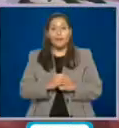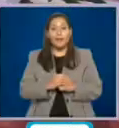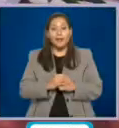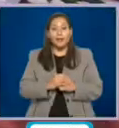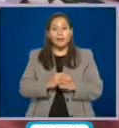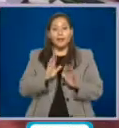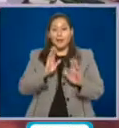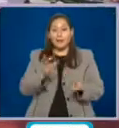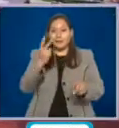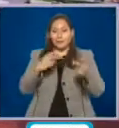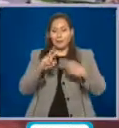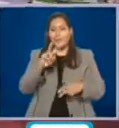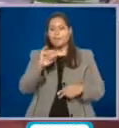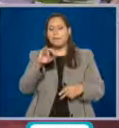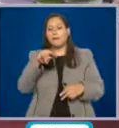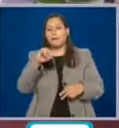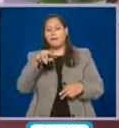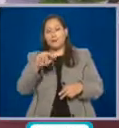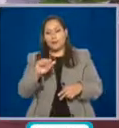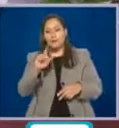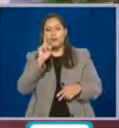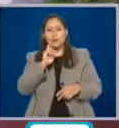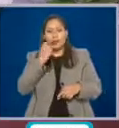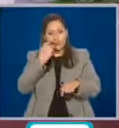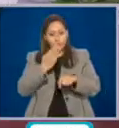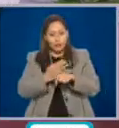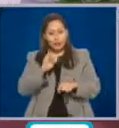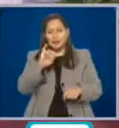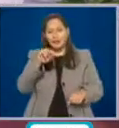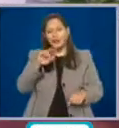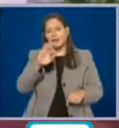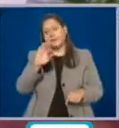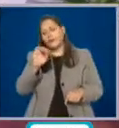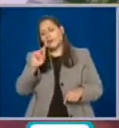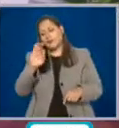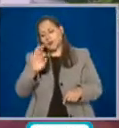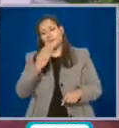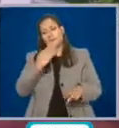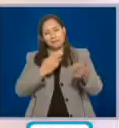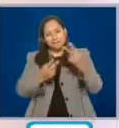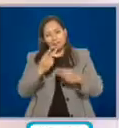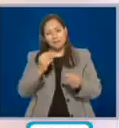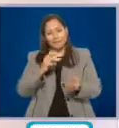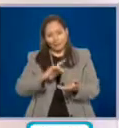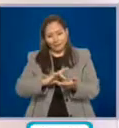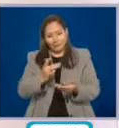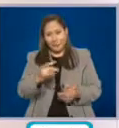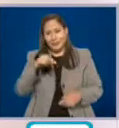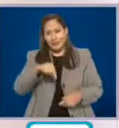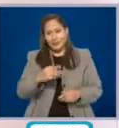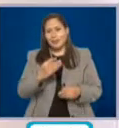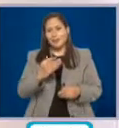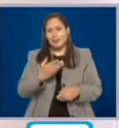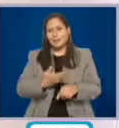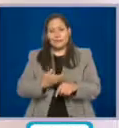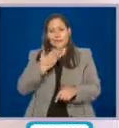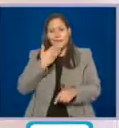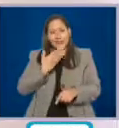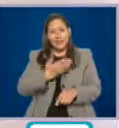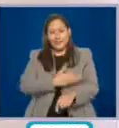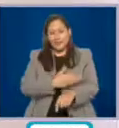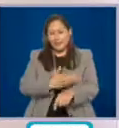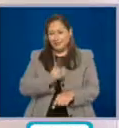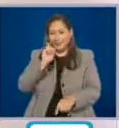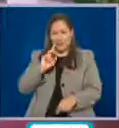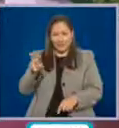Y ya está con nosotros Viviana Peralta, que es comisionada ciudadana de Gracias. InfoDF. Viviana, bienvenida. Muy bien, muchas gracias. Aquí muy bien acompañada por ustedes.